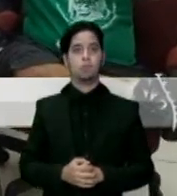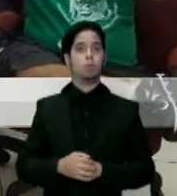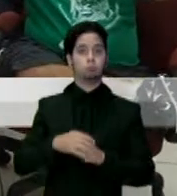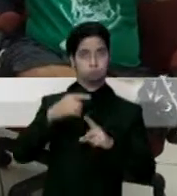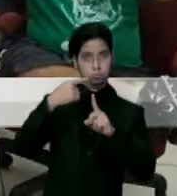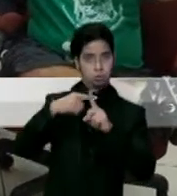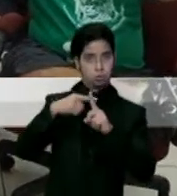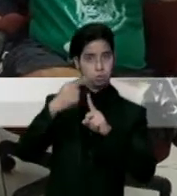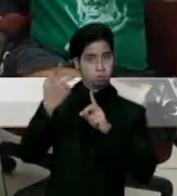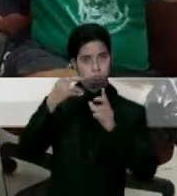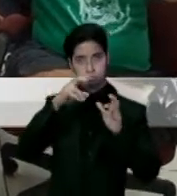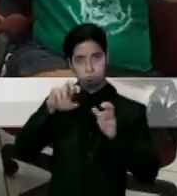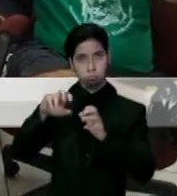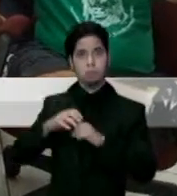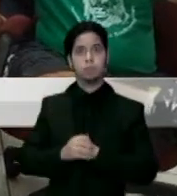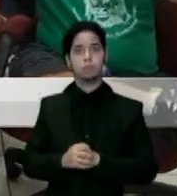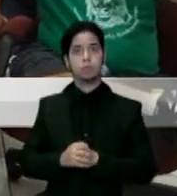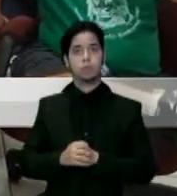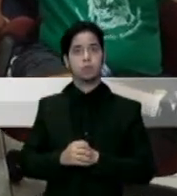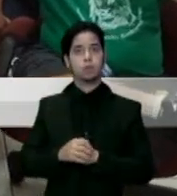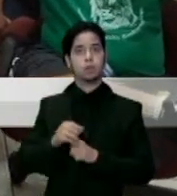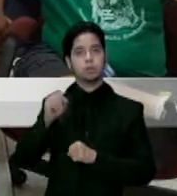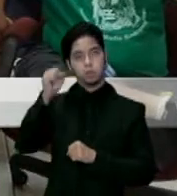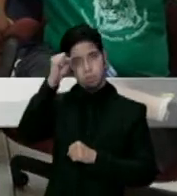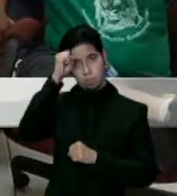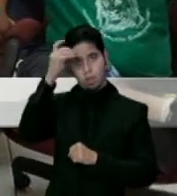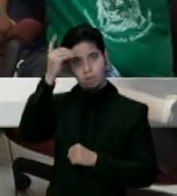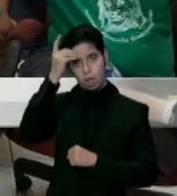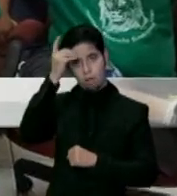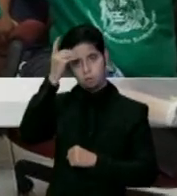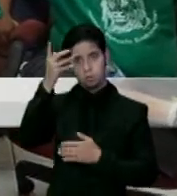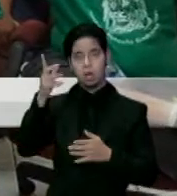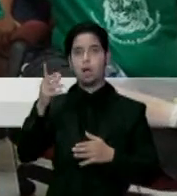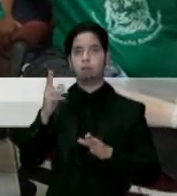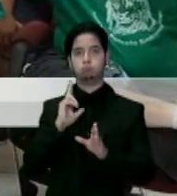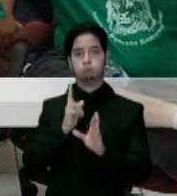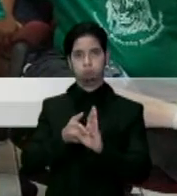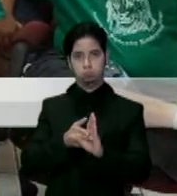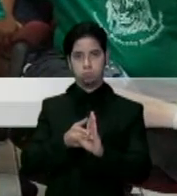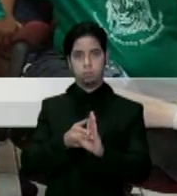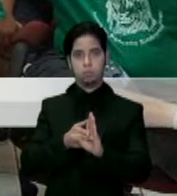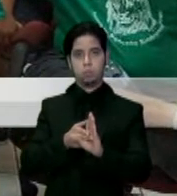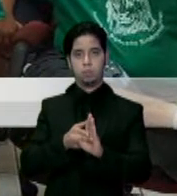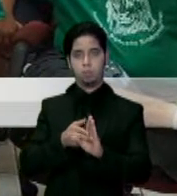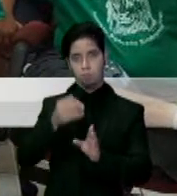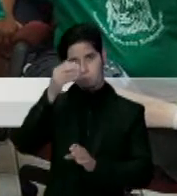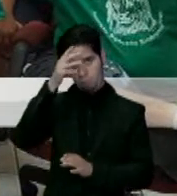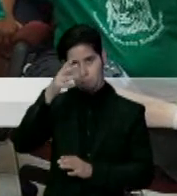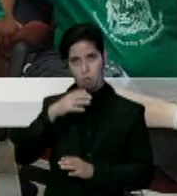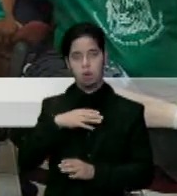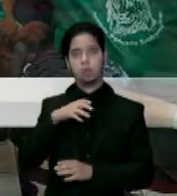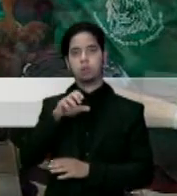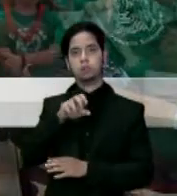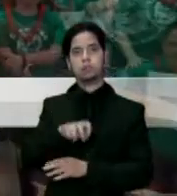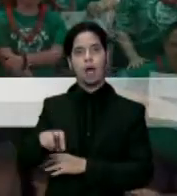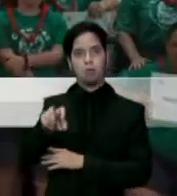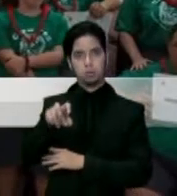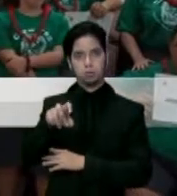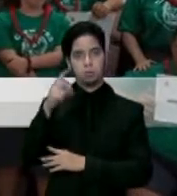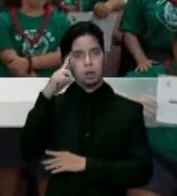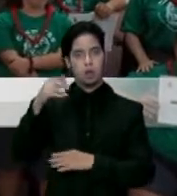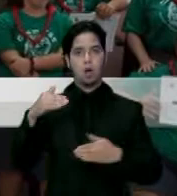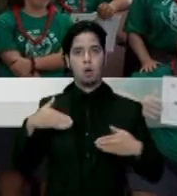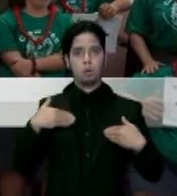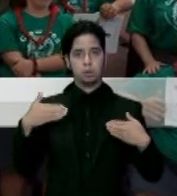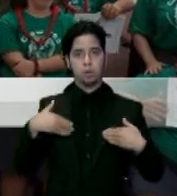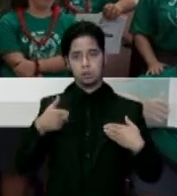Instituto Ponceño de Síndrome Down ya son miembros de la primera unidad de Boy Scout para jóvenes con la condición. Así lo anunció el Concilio de Puerto Rico